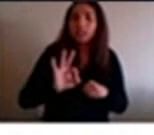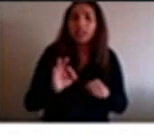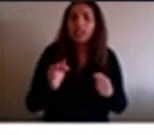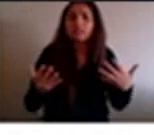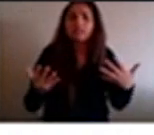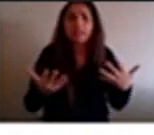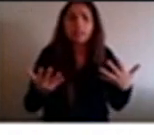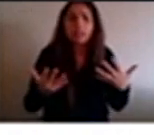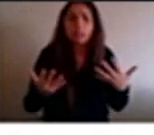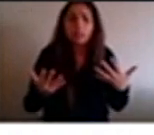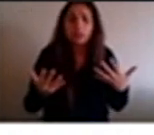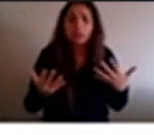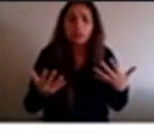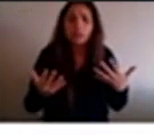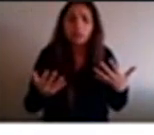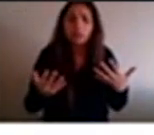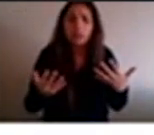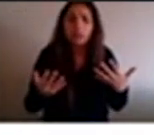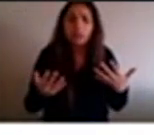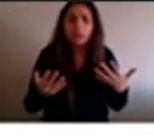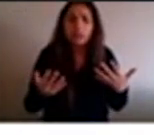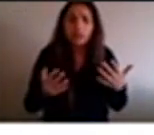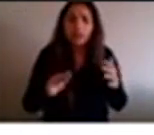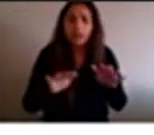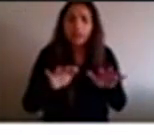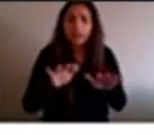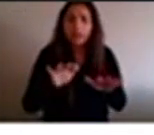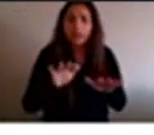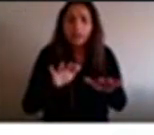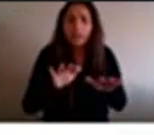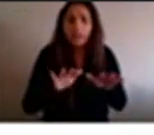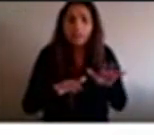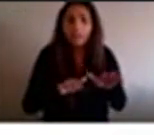según el tamaño.